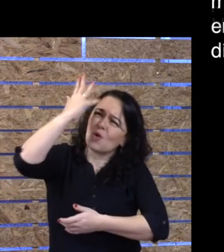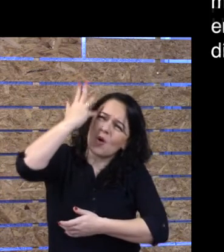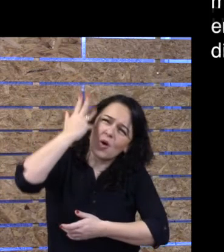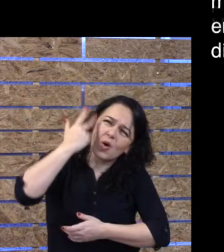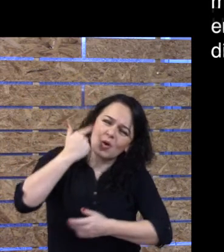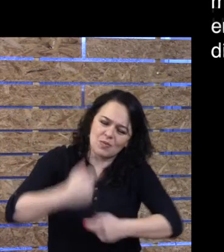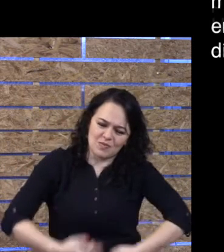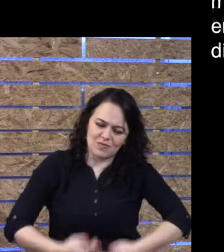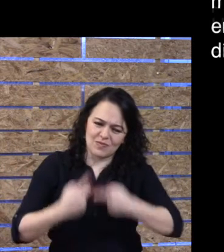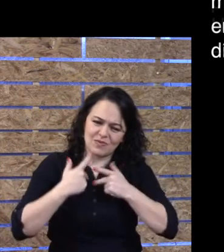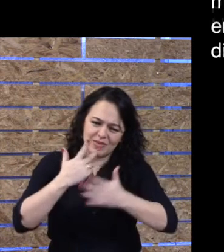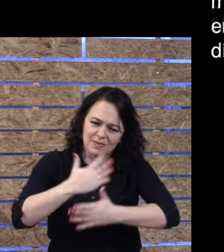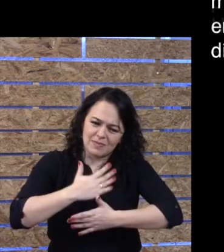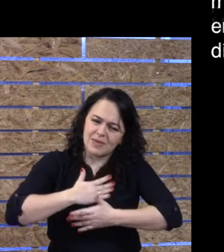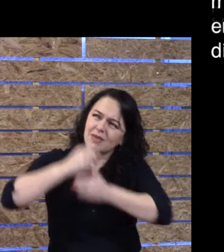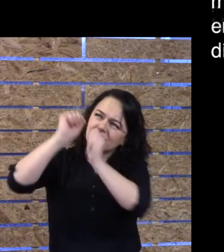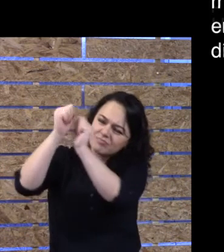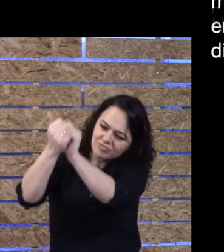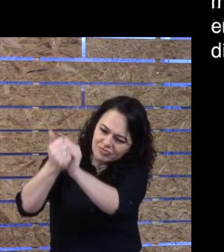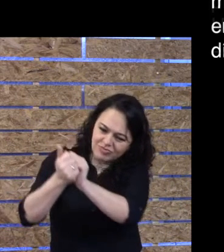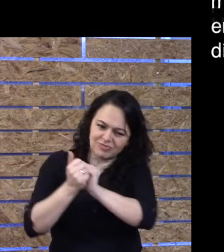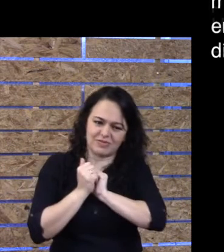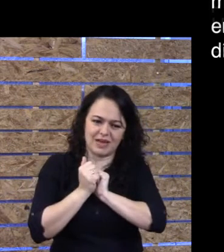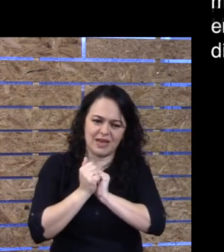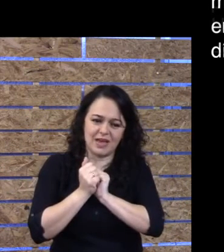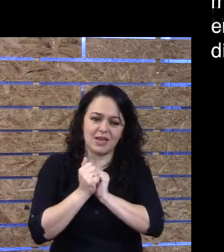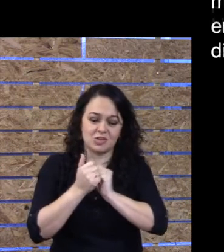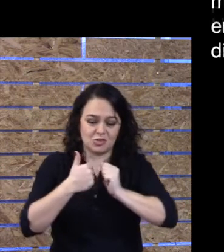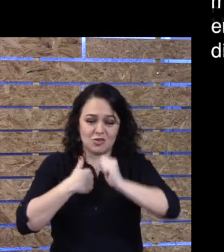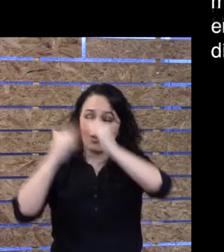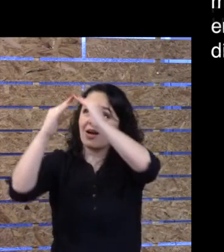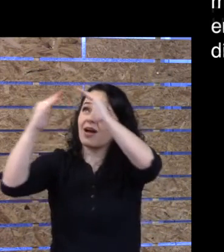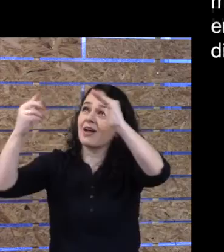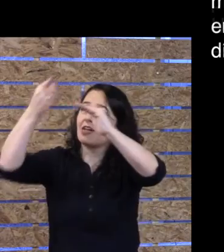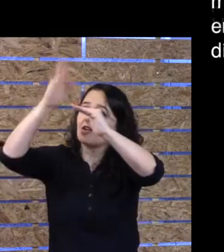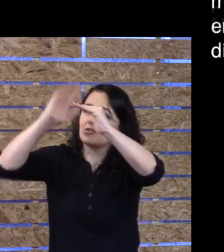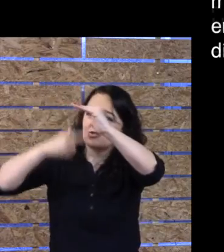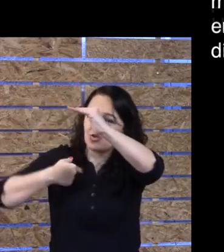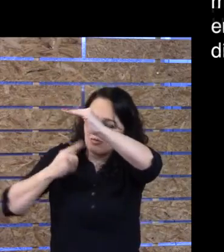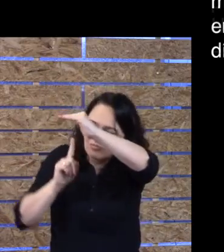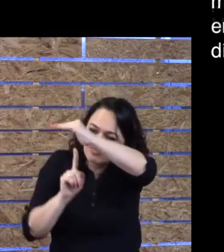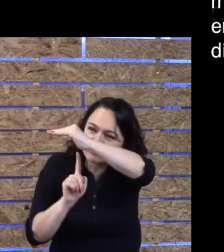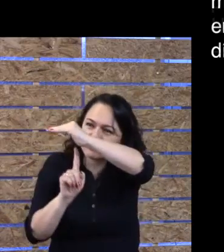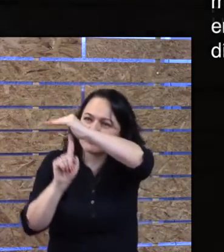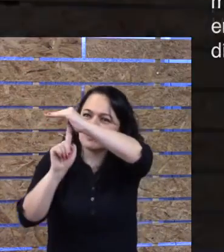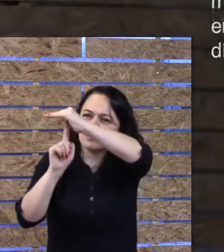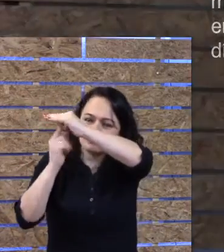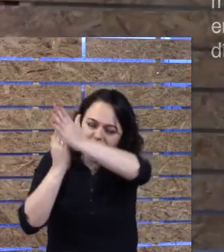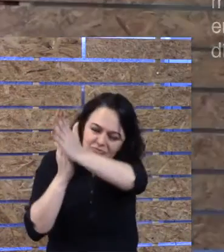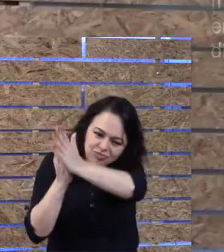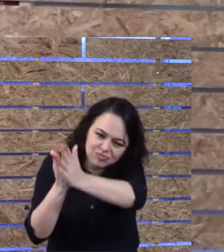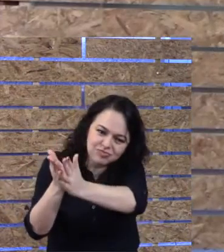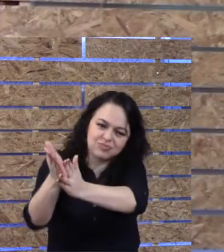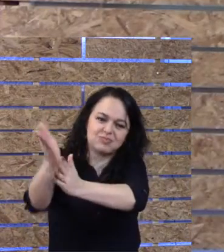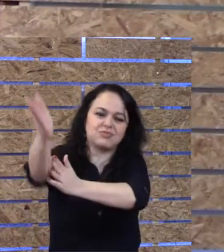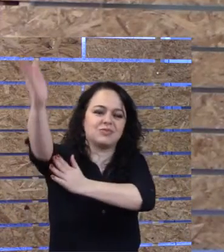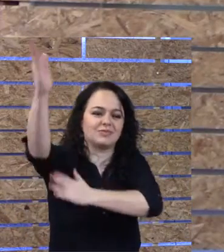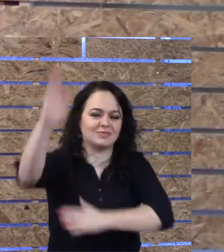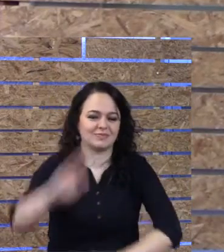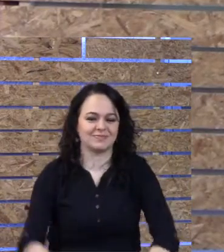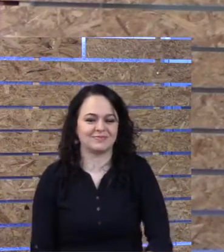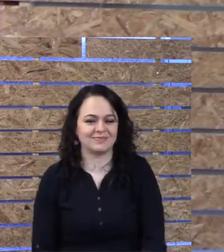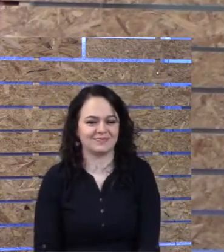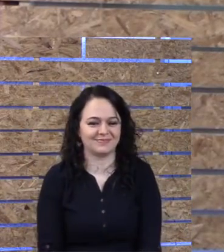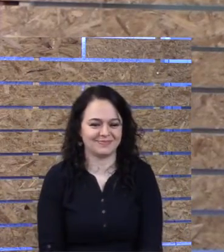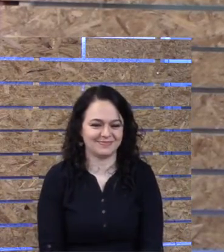seguirán todos los días de mi vida, y en la casa de Jehová moraré por largos días.